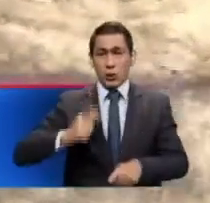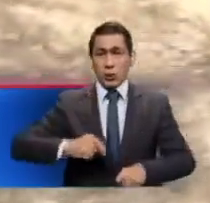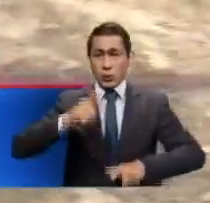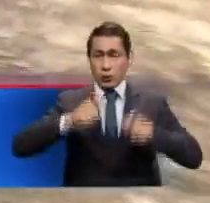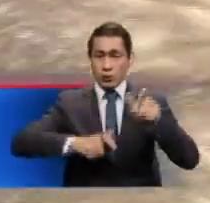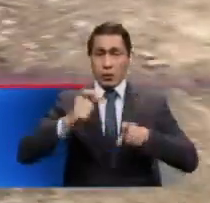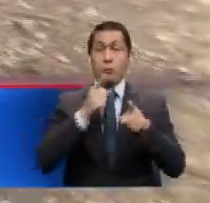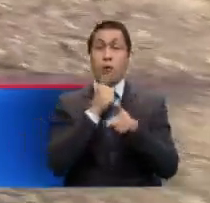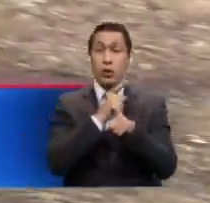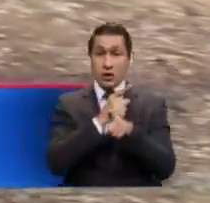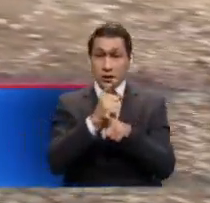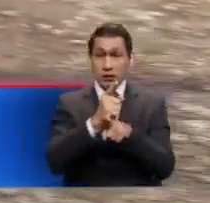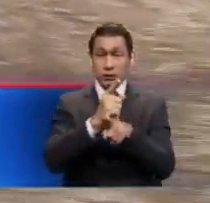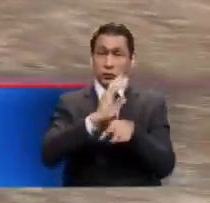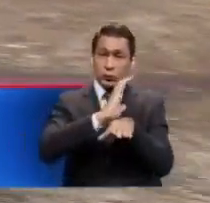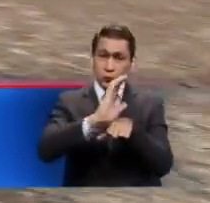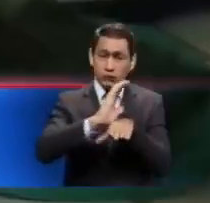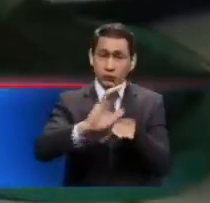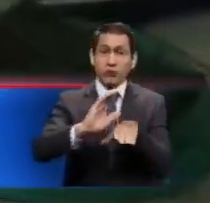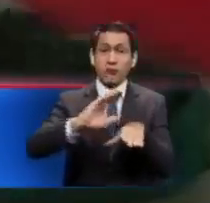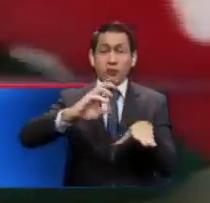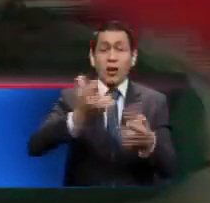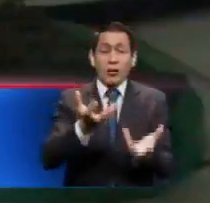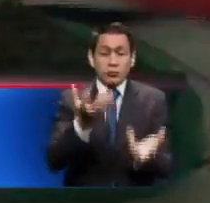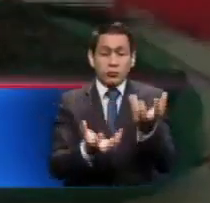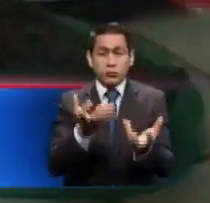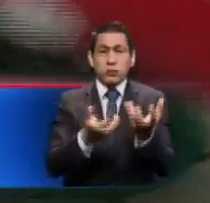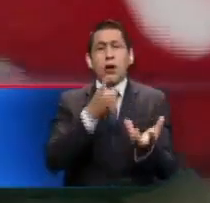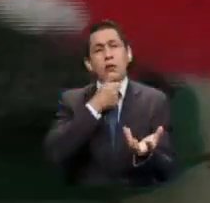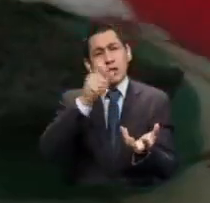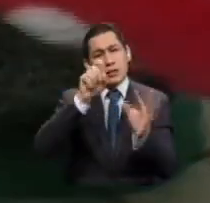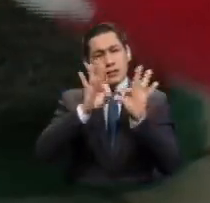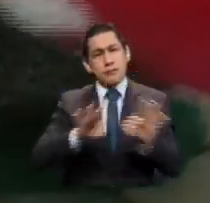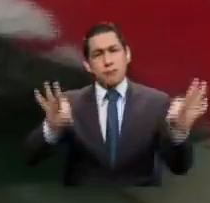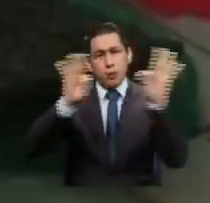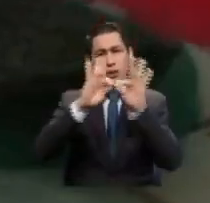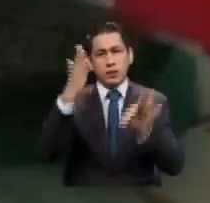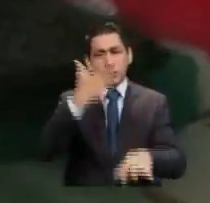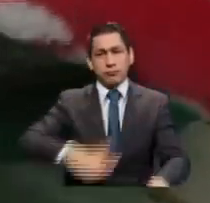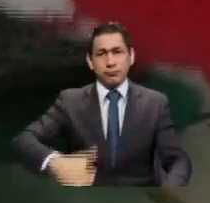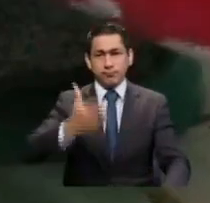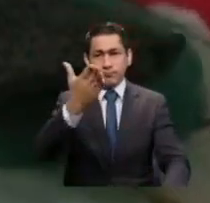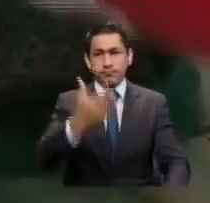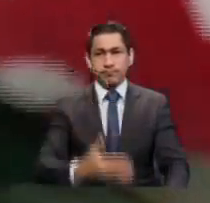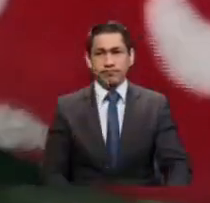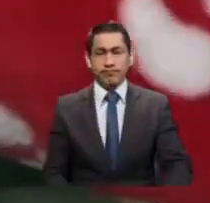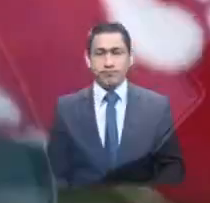recomienda hervirla antes de consumirla. Juan Pablo Ruiz, TC Televisión.